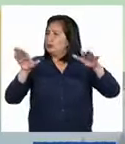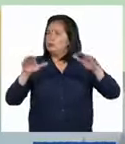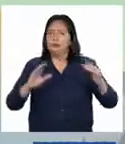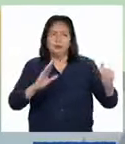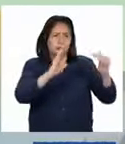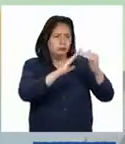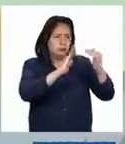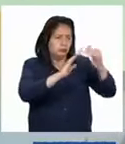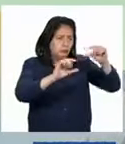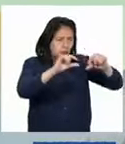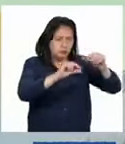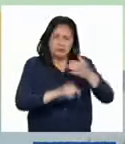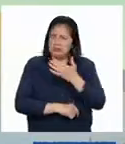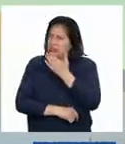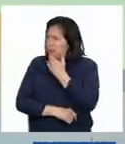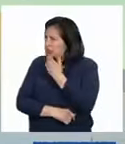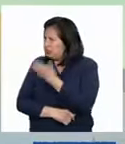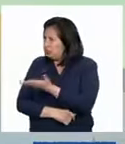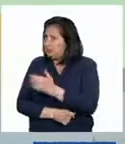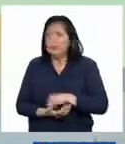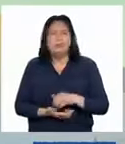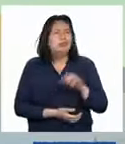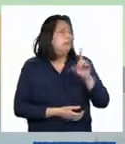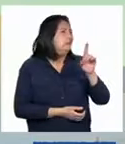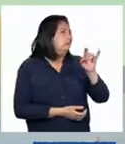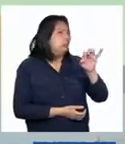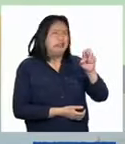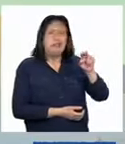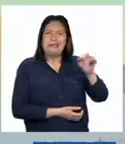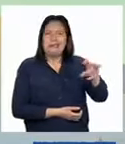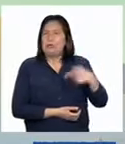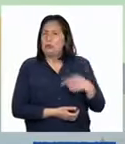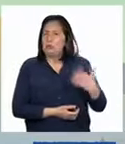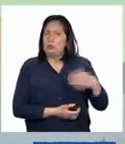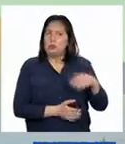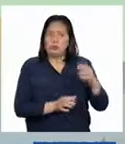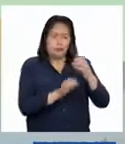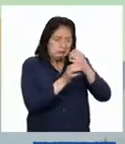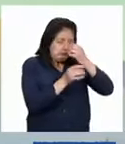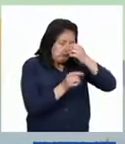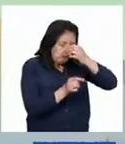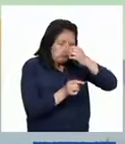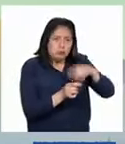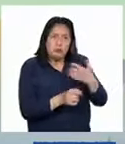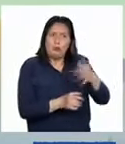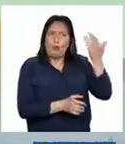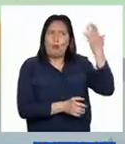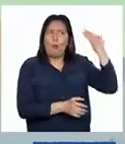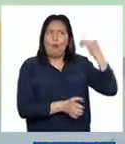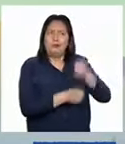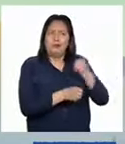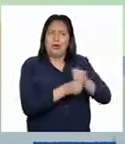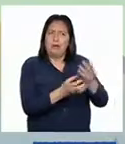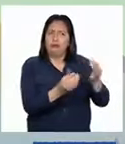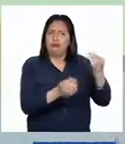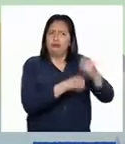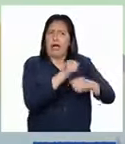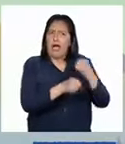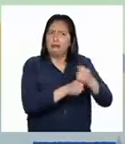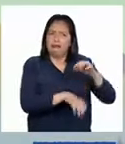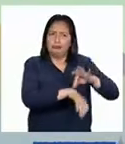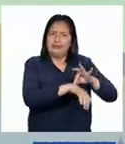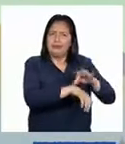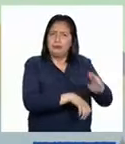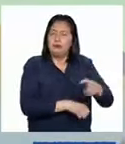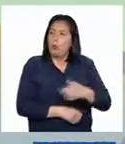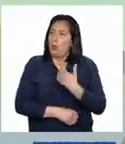laboratorio. ¿Ah, sí? ¿Quién? Dionisia Gamboa, amiga. Una bióloga que trabaja desde hace muchísimos años en la